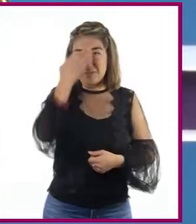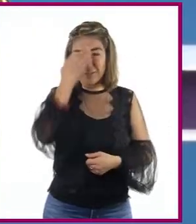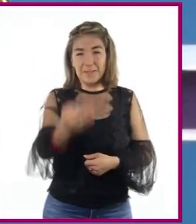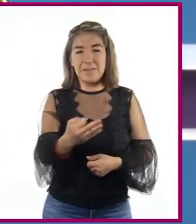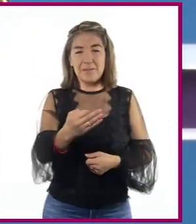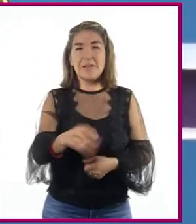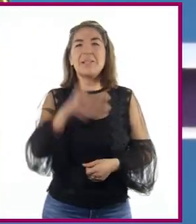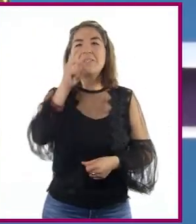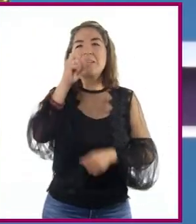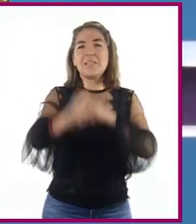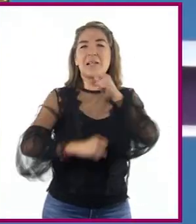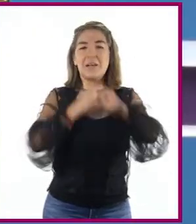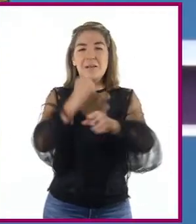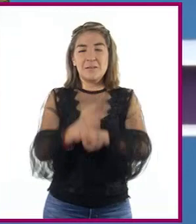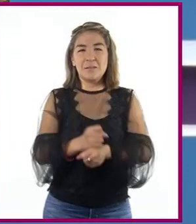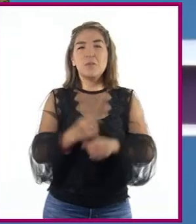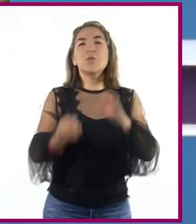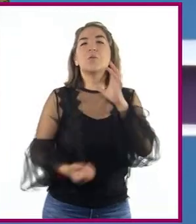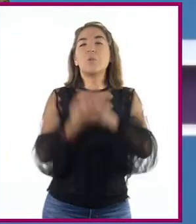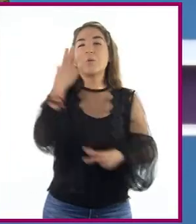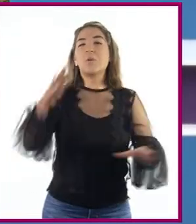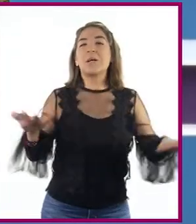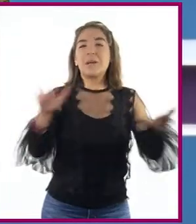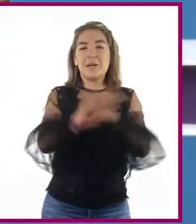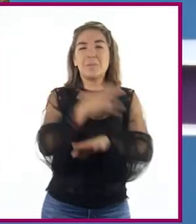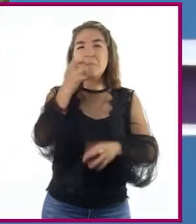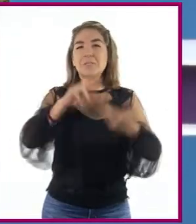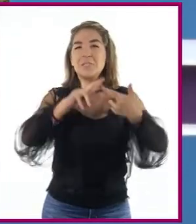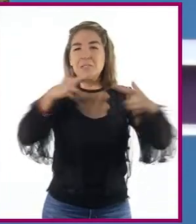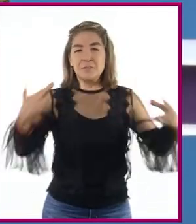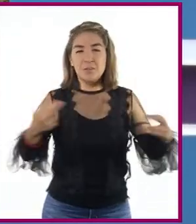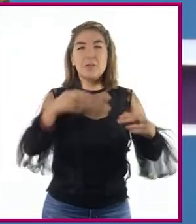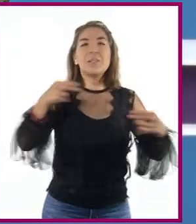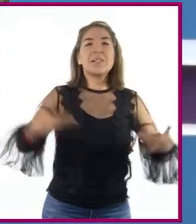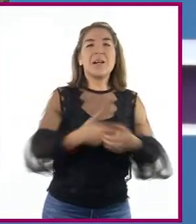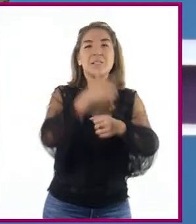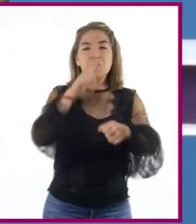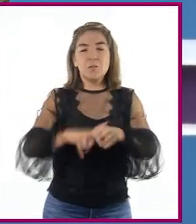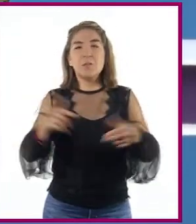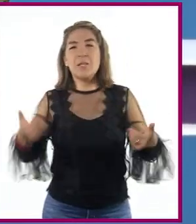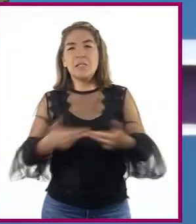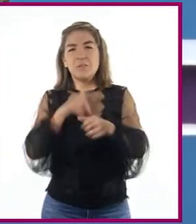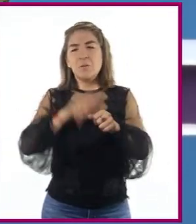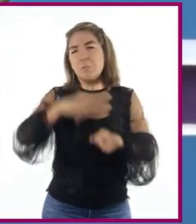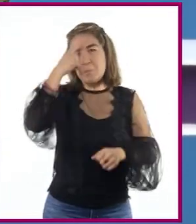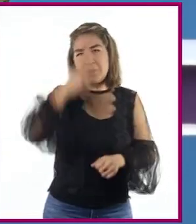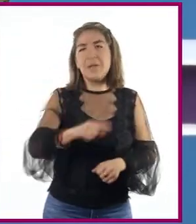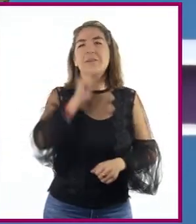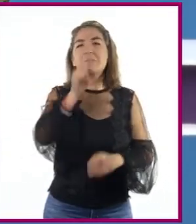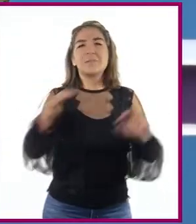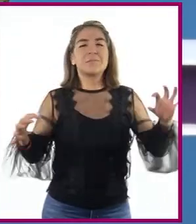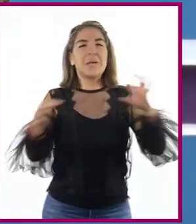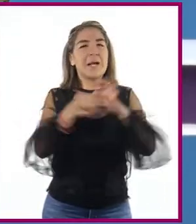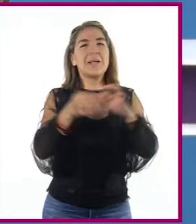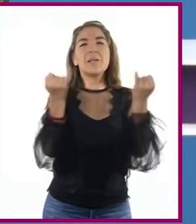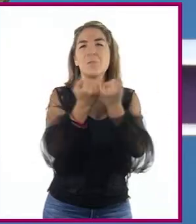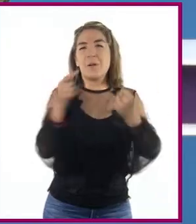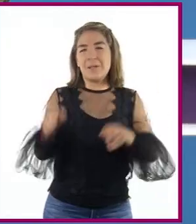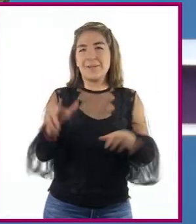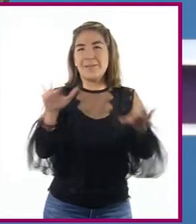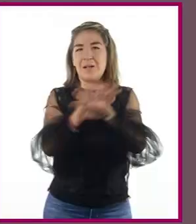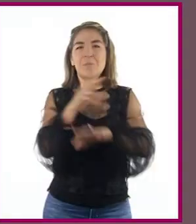últimos 30 años y reformularon las relaciones entre las naciones para que fuesen acordes con los